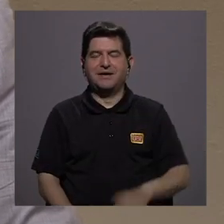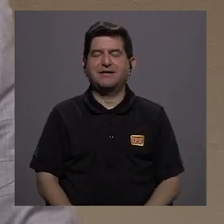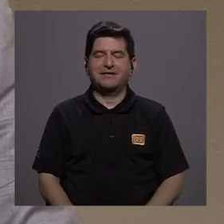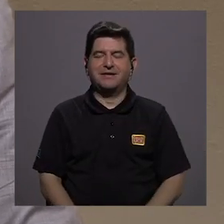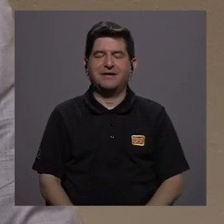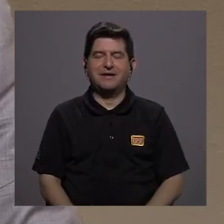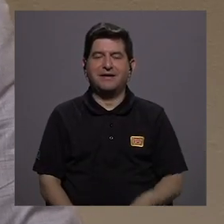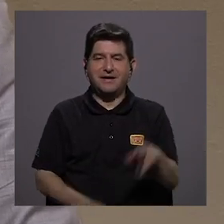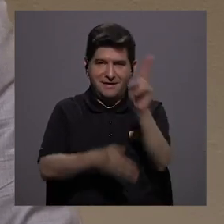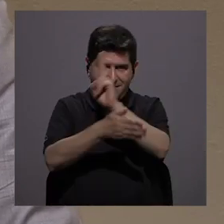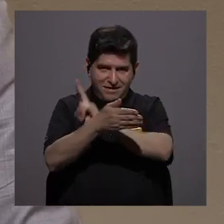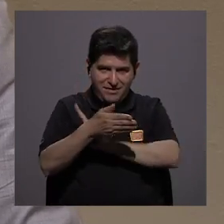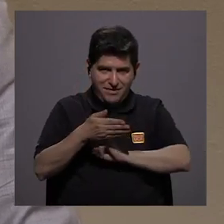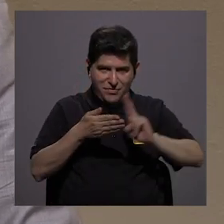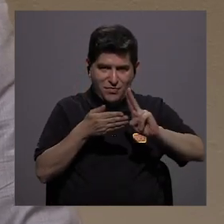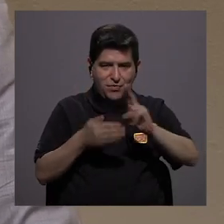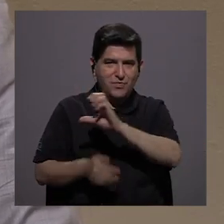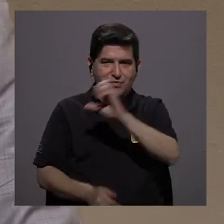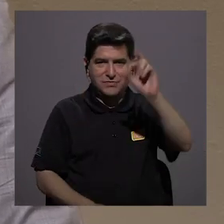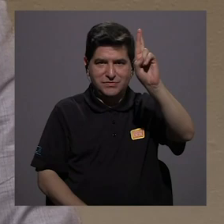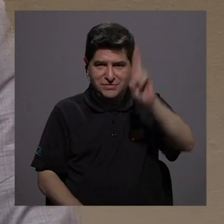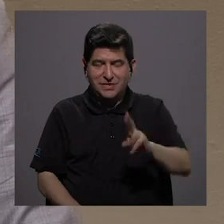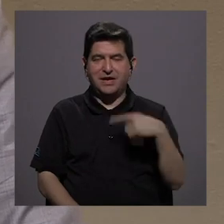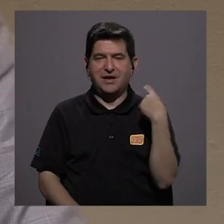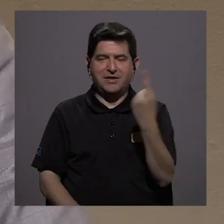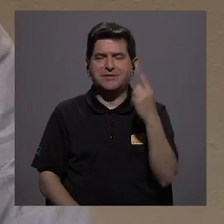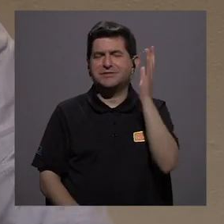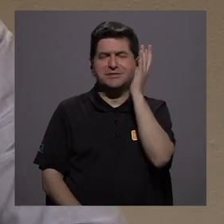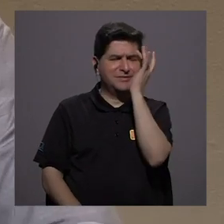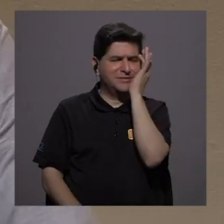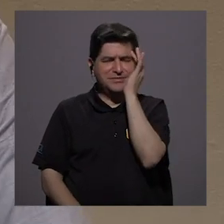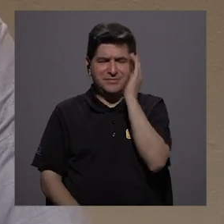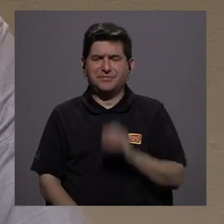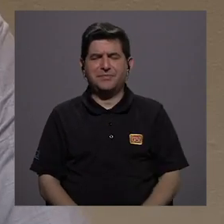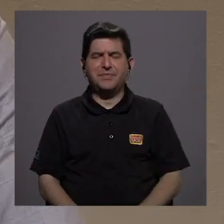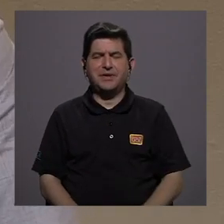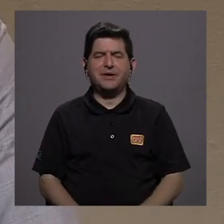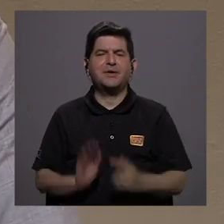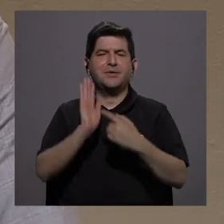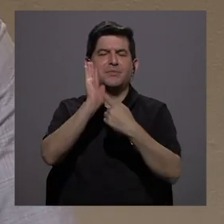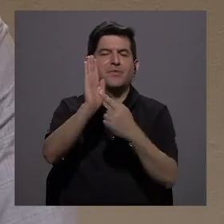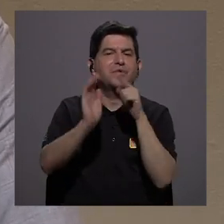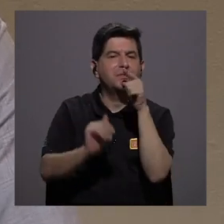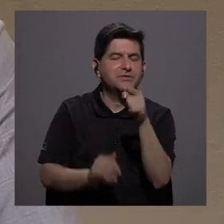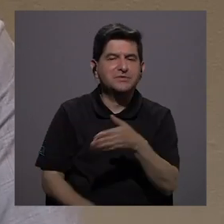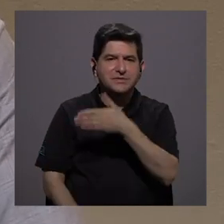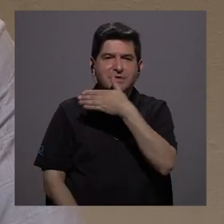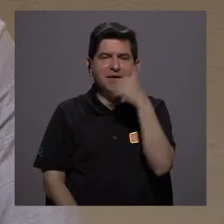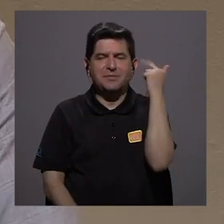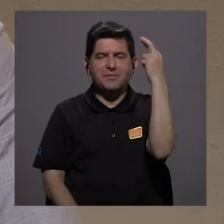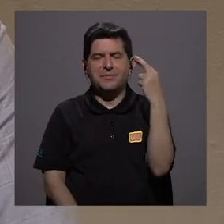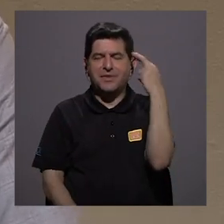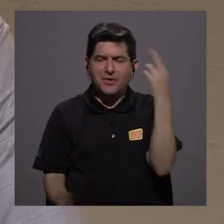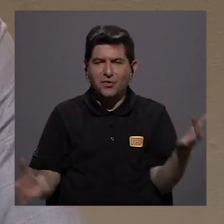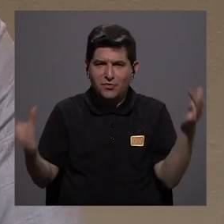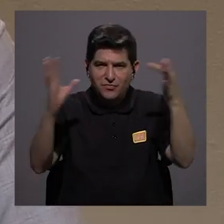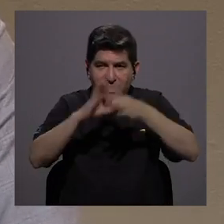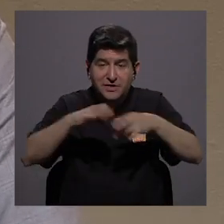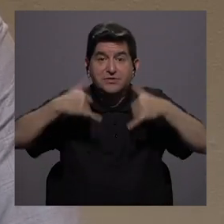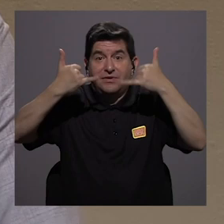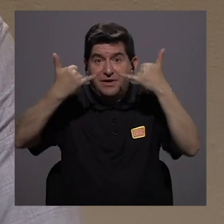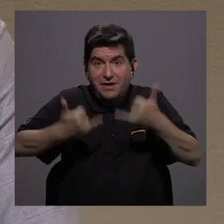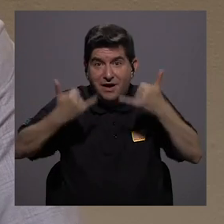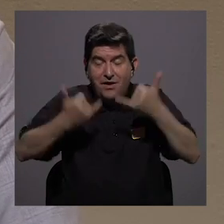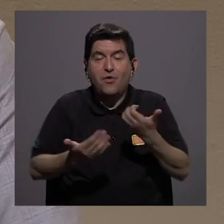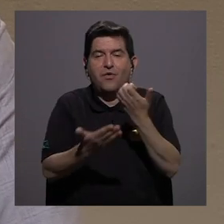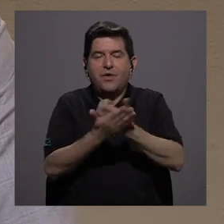desde una universidad de Costa Rica que siempre se ha preocupado por llevarle hasta su casa las mejores reflexiones en torno, en este caso,